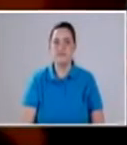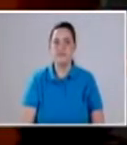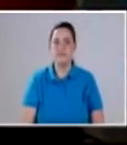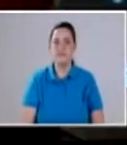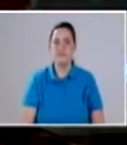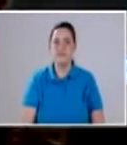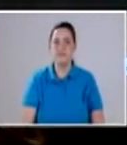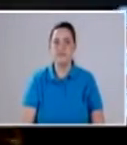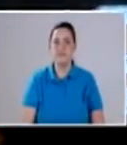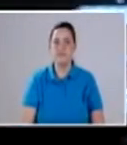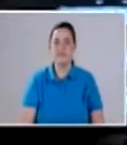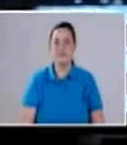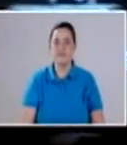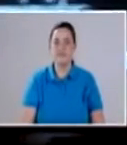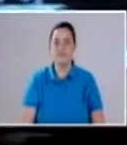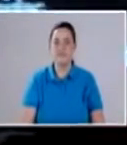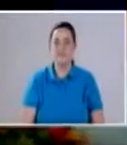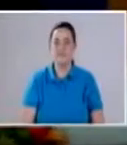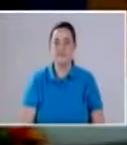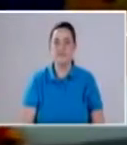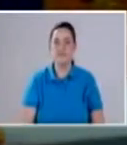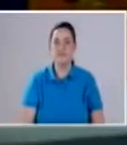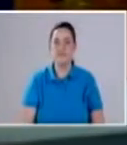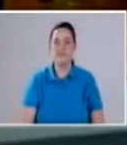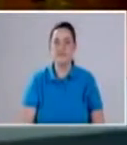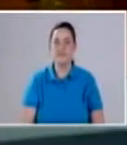Siete machos oí por allá, yo, ¿verdad?